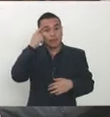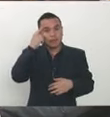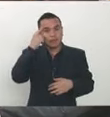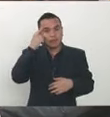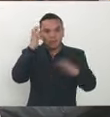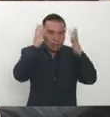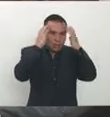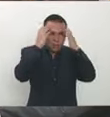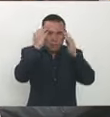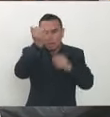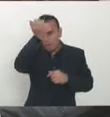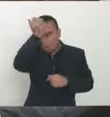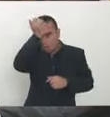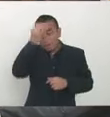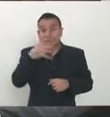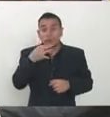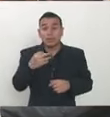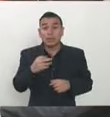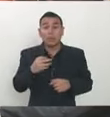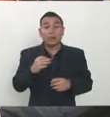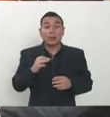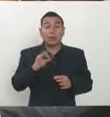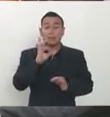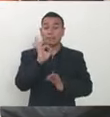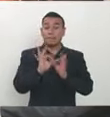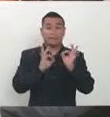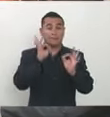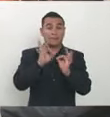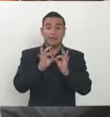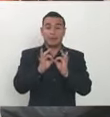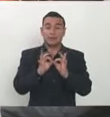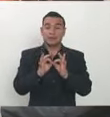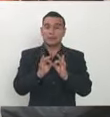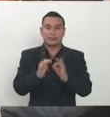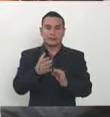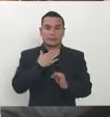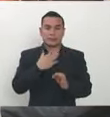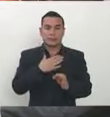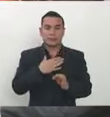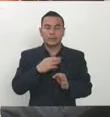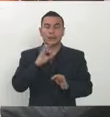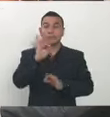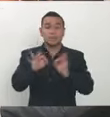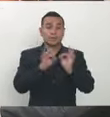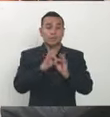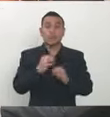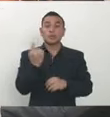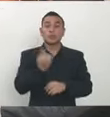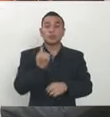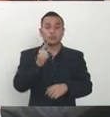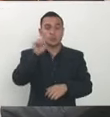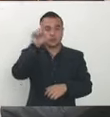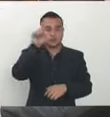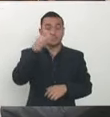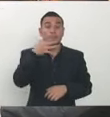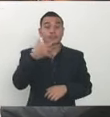perfecto. Pero lo perfecto es lo enemigo de lo bueno, perfecto es solo Dios y no vamos a poder combatir